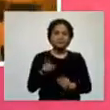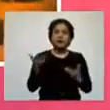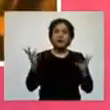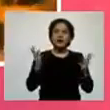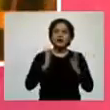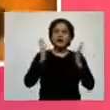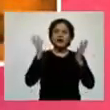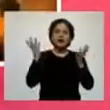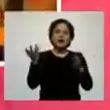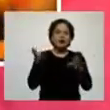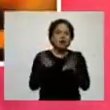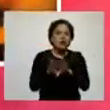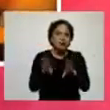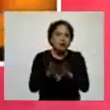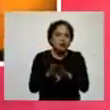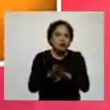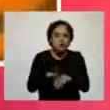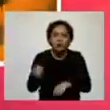¿Cuánto?